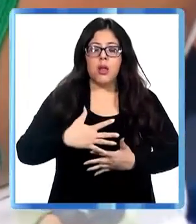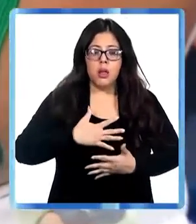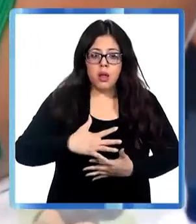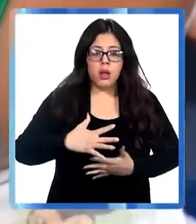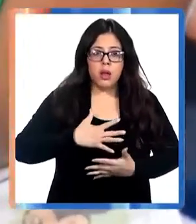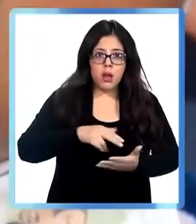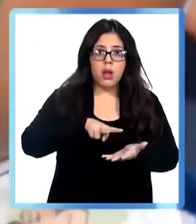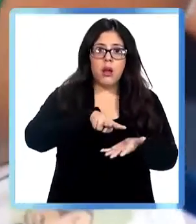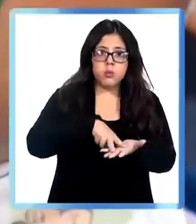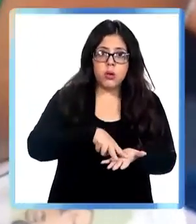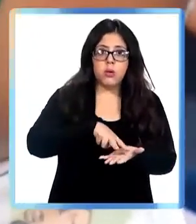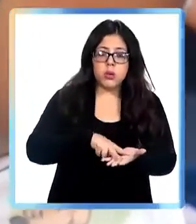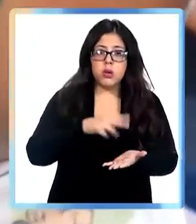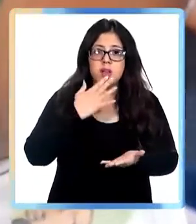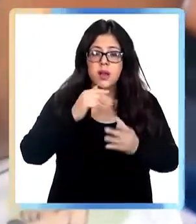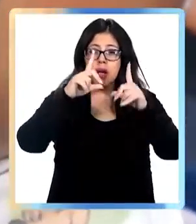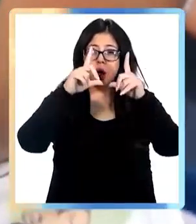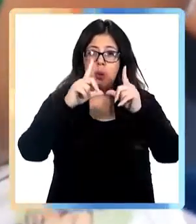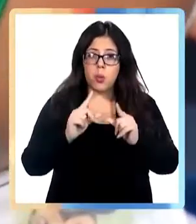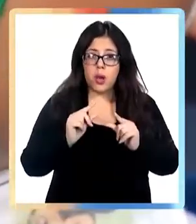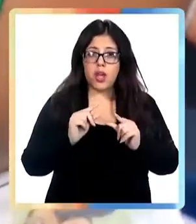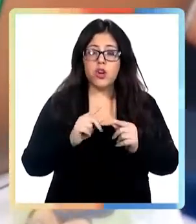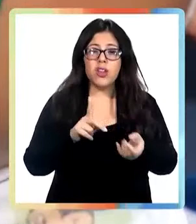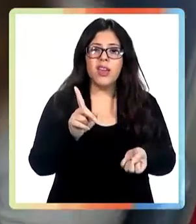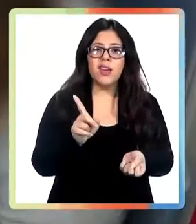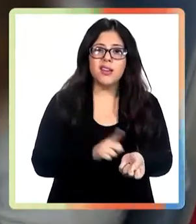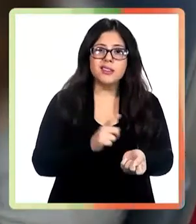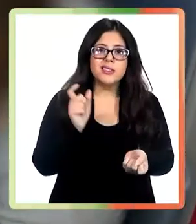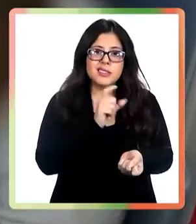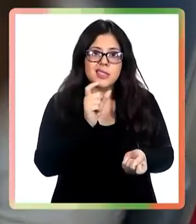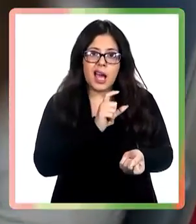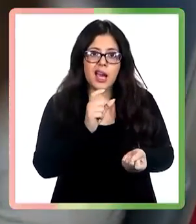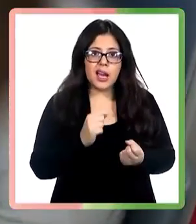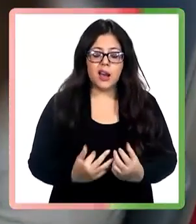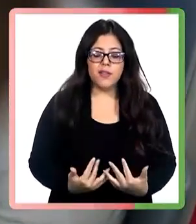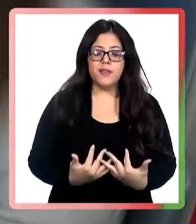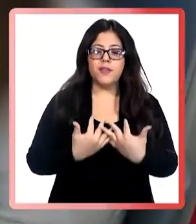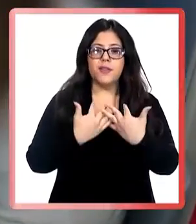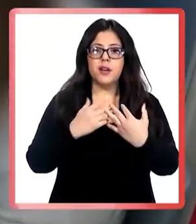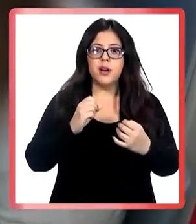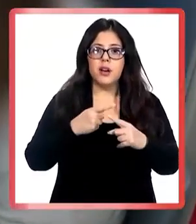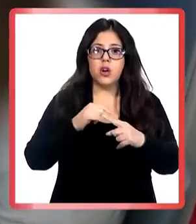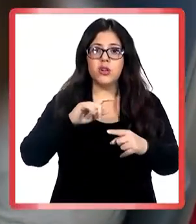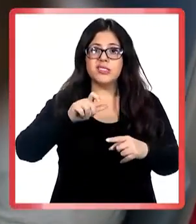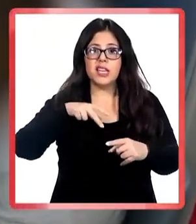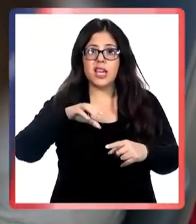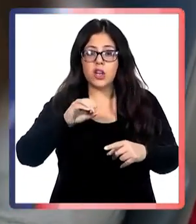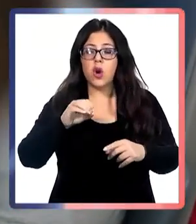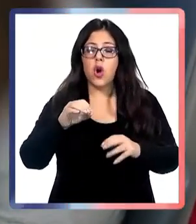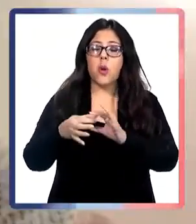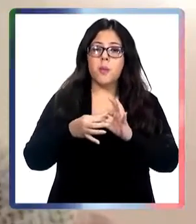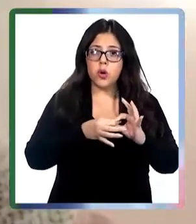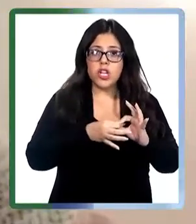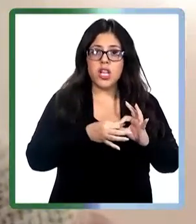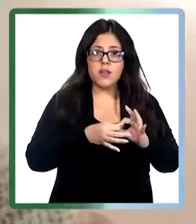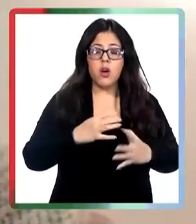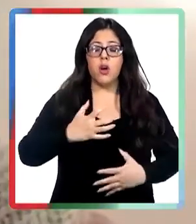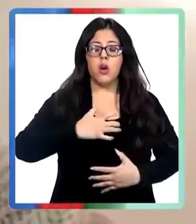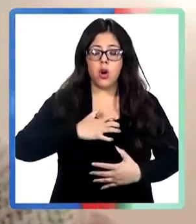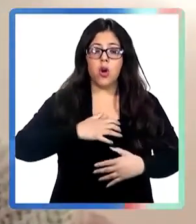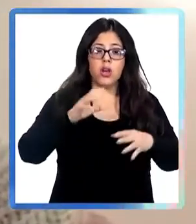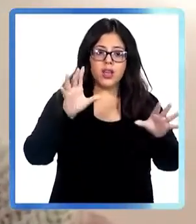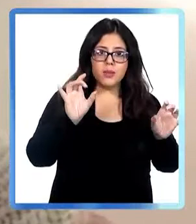producir disminución del oxígeno en la sangre por dificultad respiratoria y eso es lo que lo puede llevar a complicaciones, a